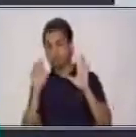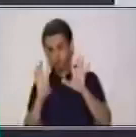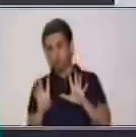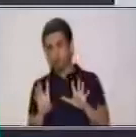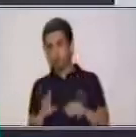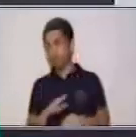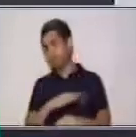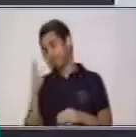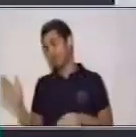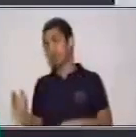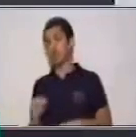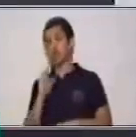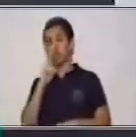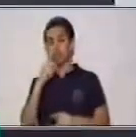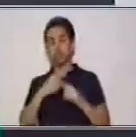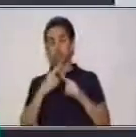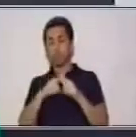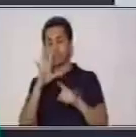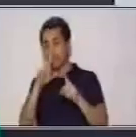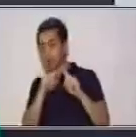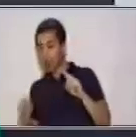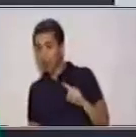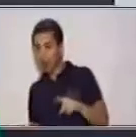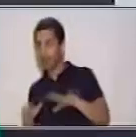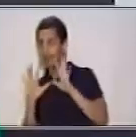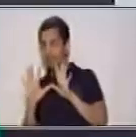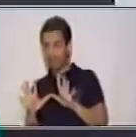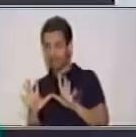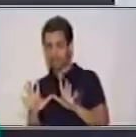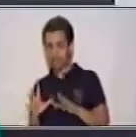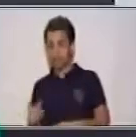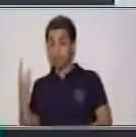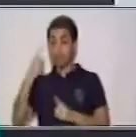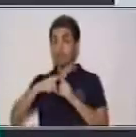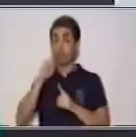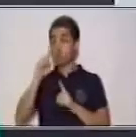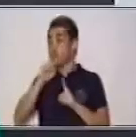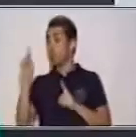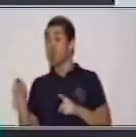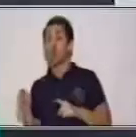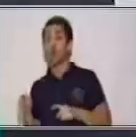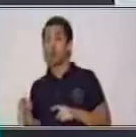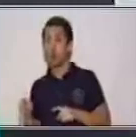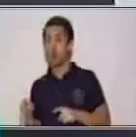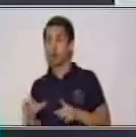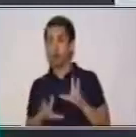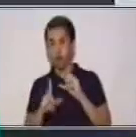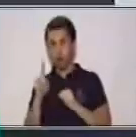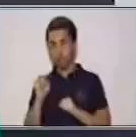10, más 1, 11 medios. Entonces ya convertimos estos dos